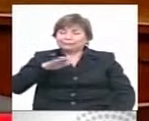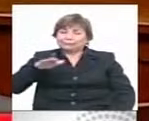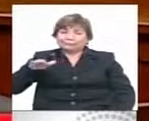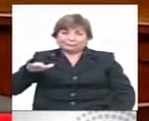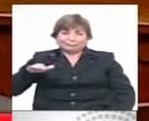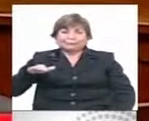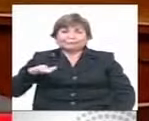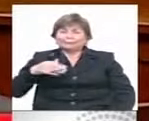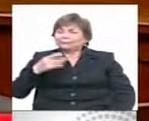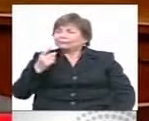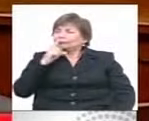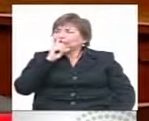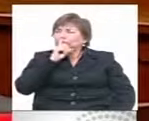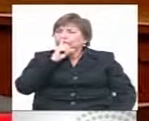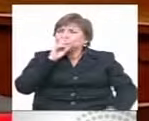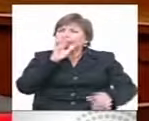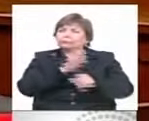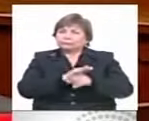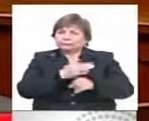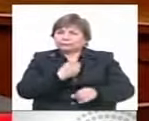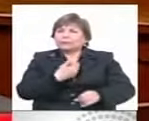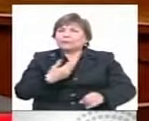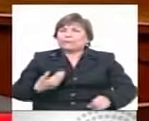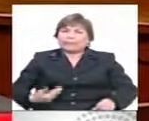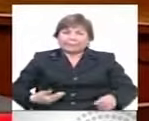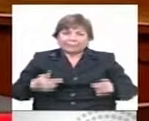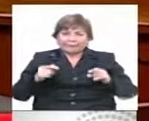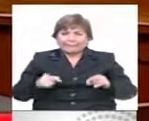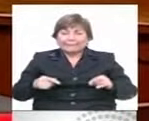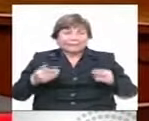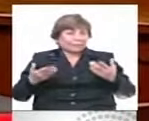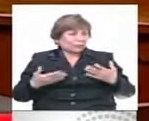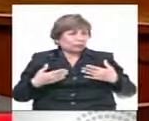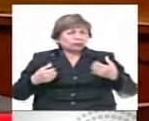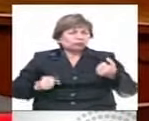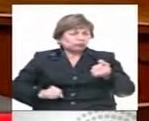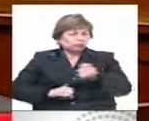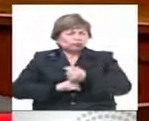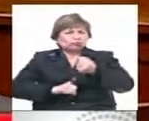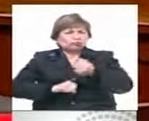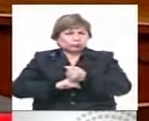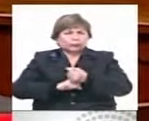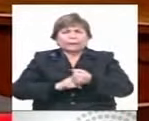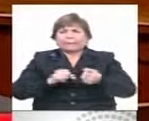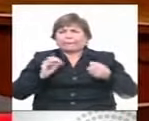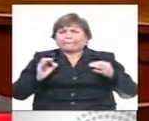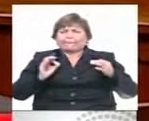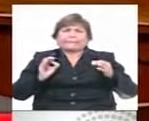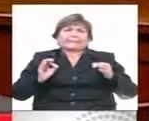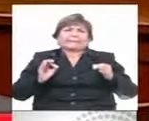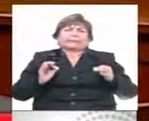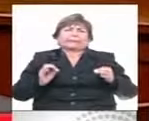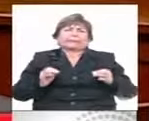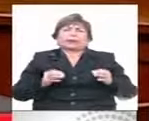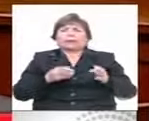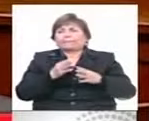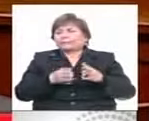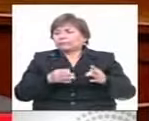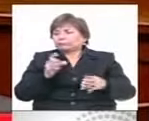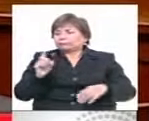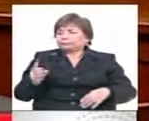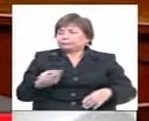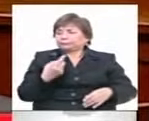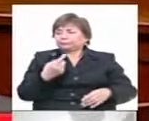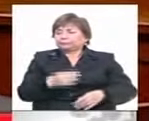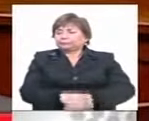uno de los compromisos de nuestro gobierno. Por ello, se fortalecerá la estrategia de gestión territorial Primero la